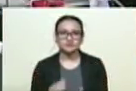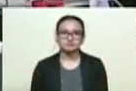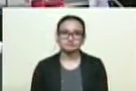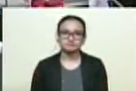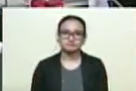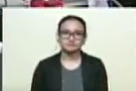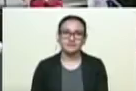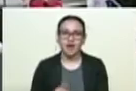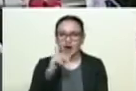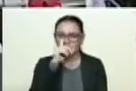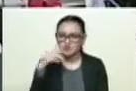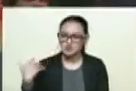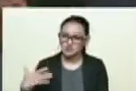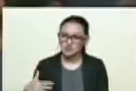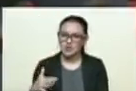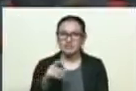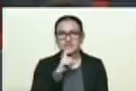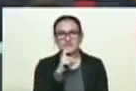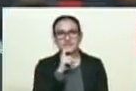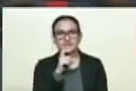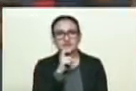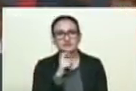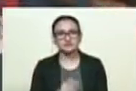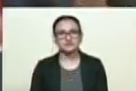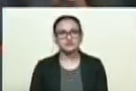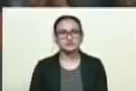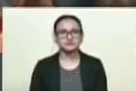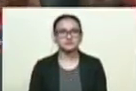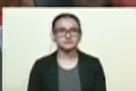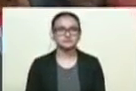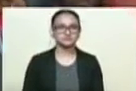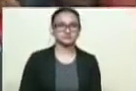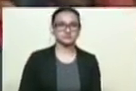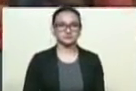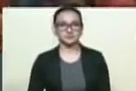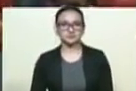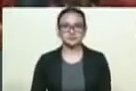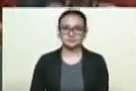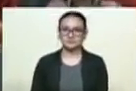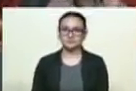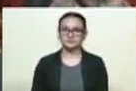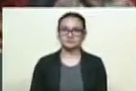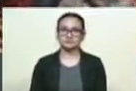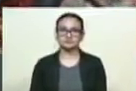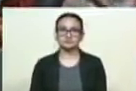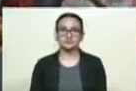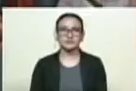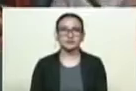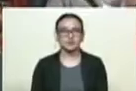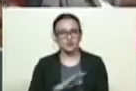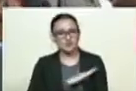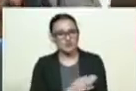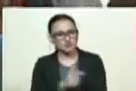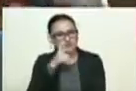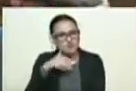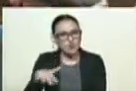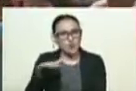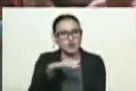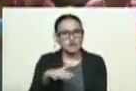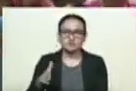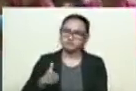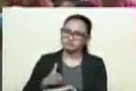estos años difíciles, hay que reconocerlo. Hay que reconocer la valentía del pueblo, la